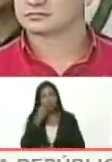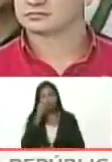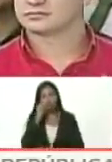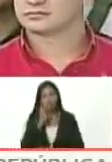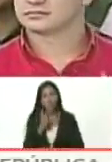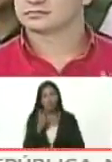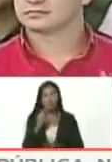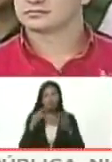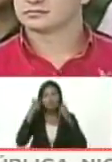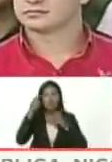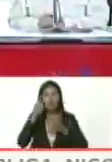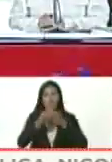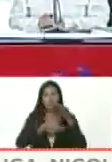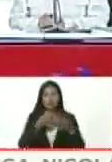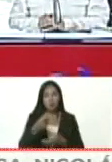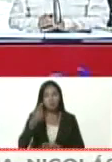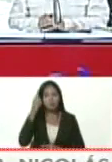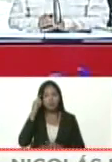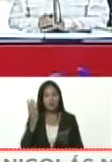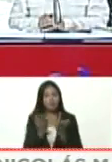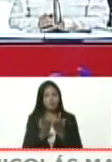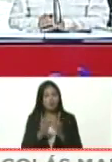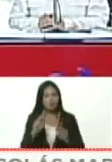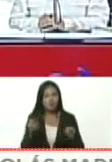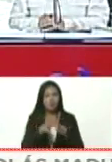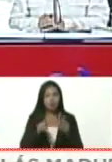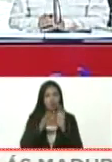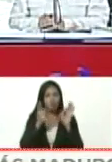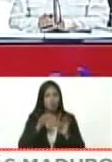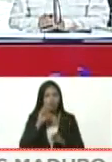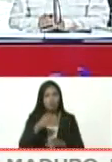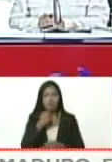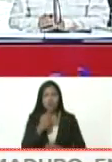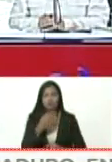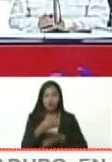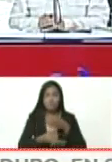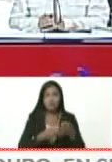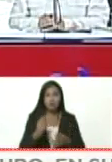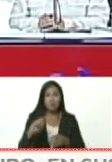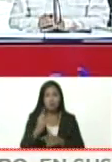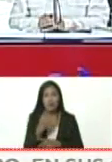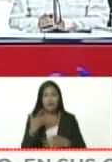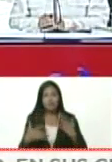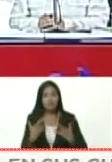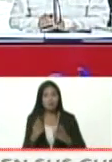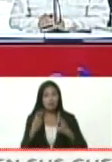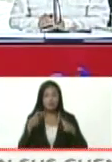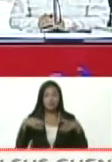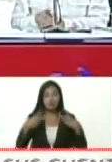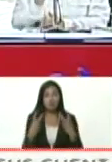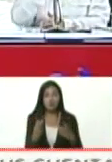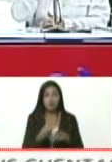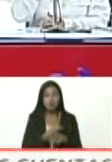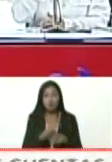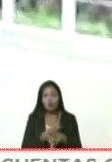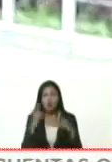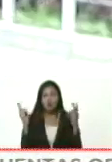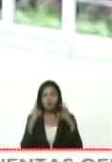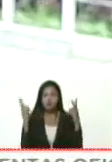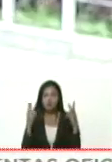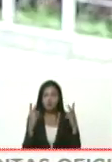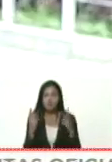Chávez estuvo días estudiando. Y me dijo, uno de los primeros actos del nuevo gobierno después de la victoria tiene que